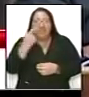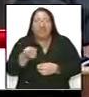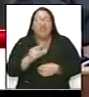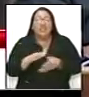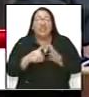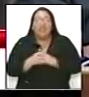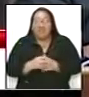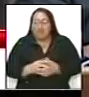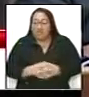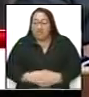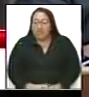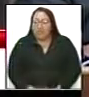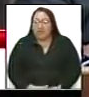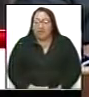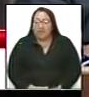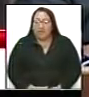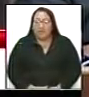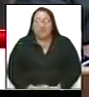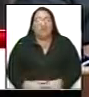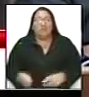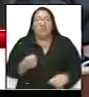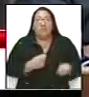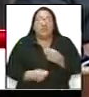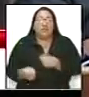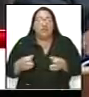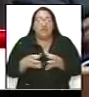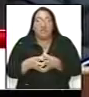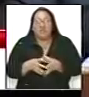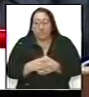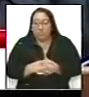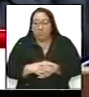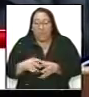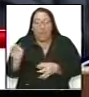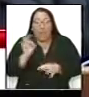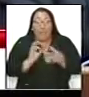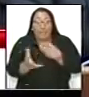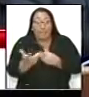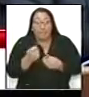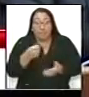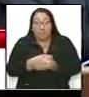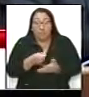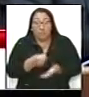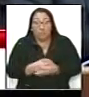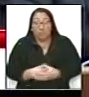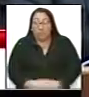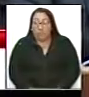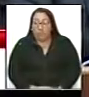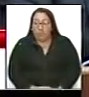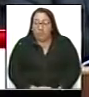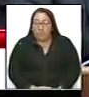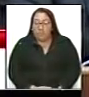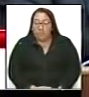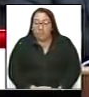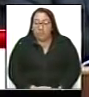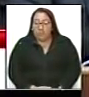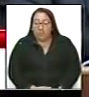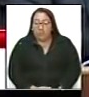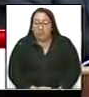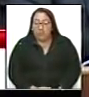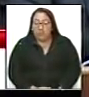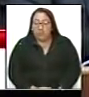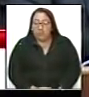sabe. Y nunca hice negociaciones, nunca recibí plata. Nunca me vieron a mí a